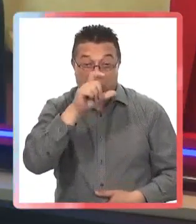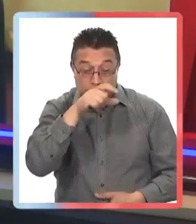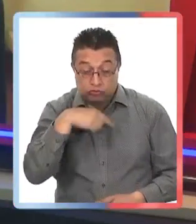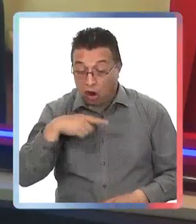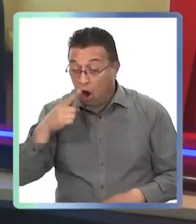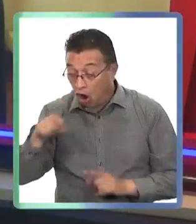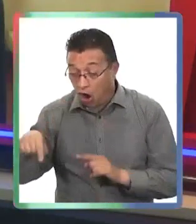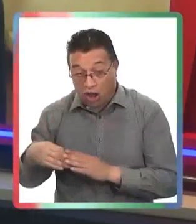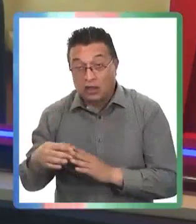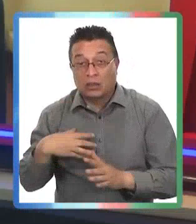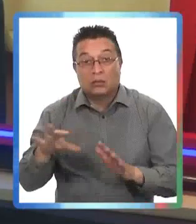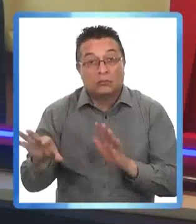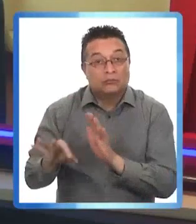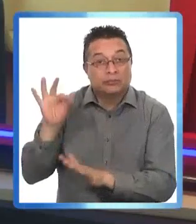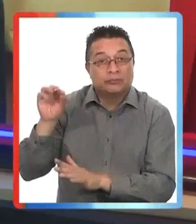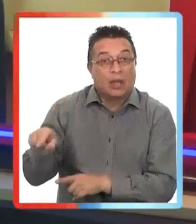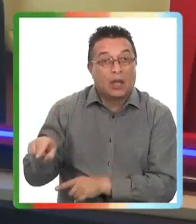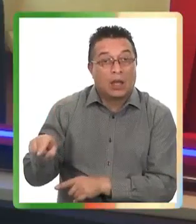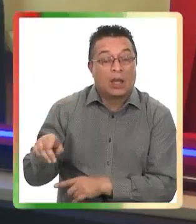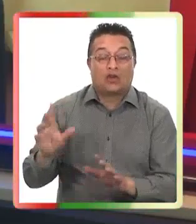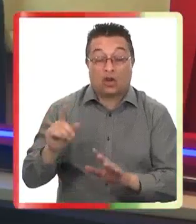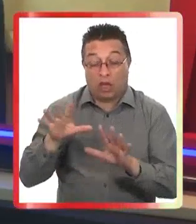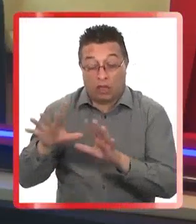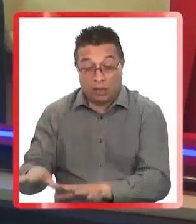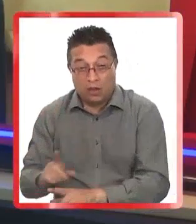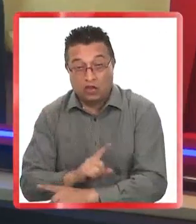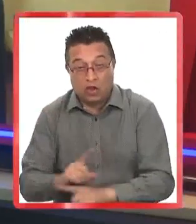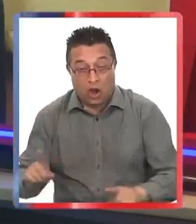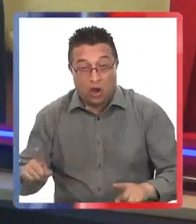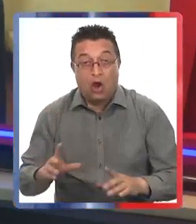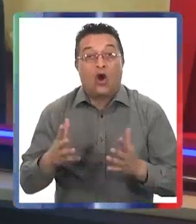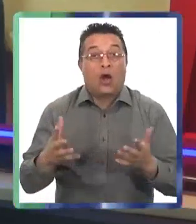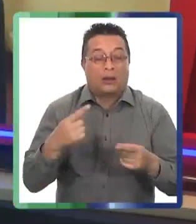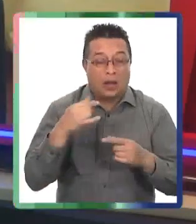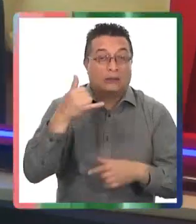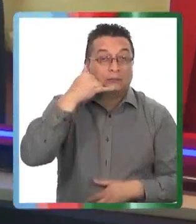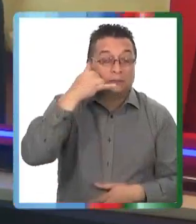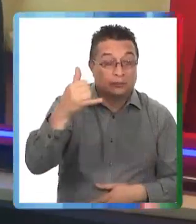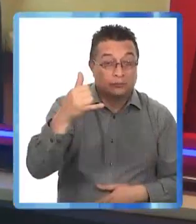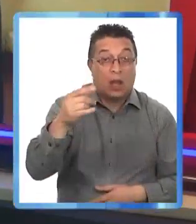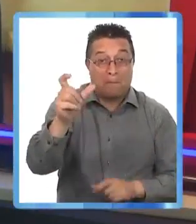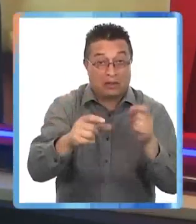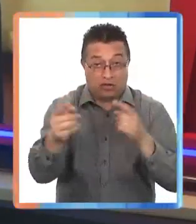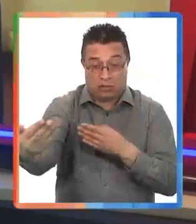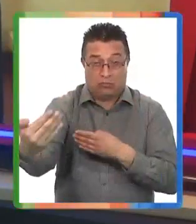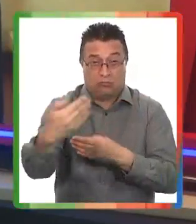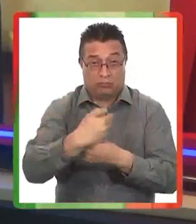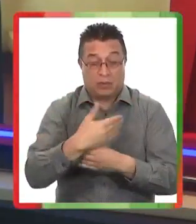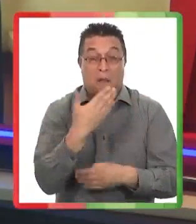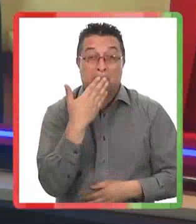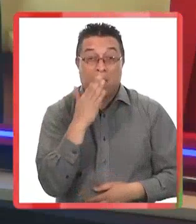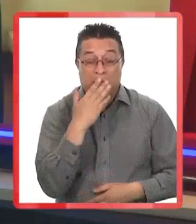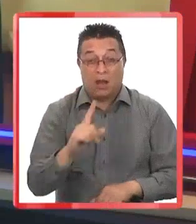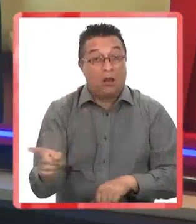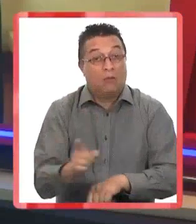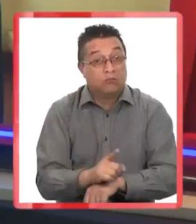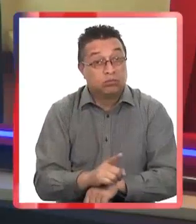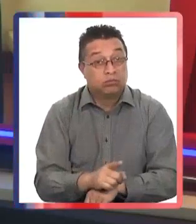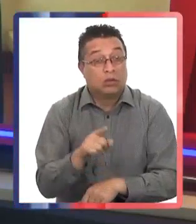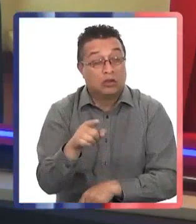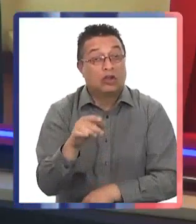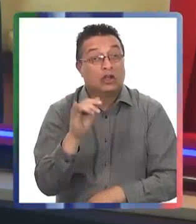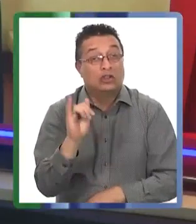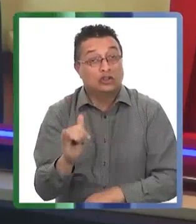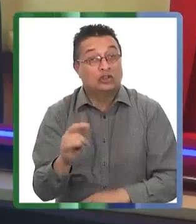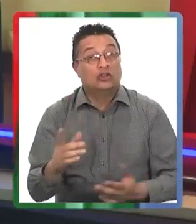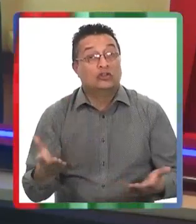que crío aves, detecto esto. Por supuesto, no tocar, no manipular, llamo por teléfono. ¿Llega personal del SAC